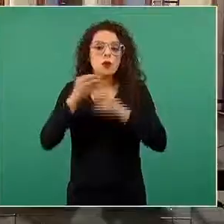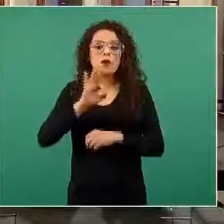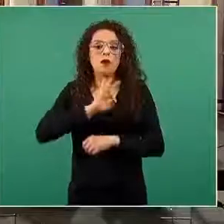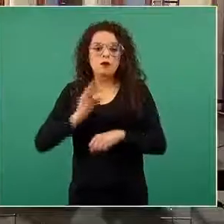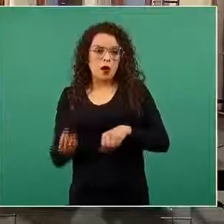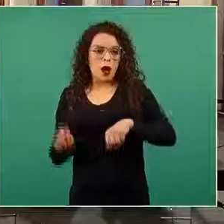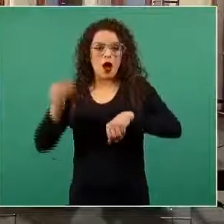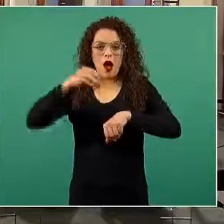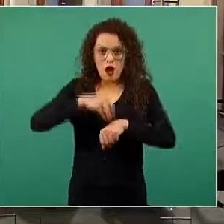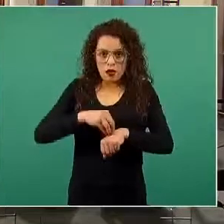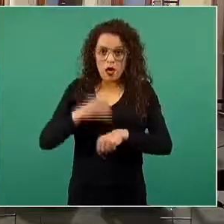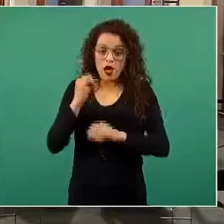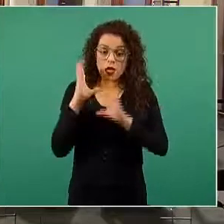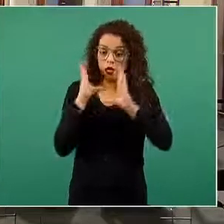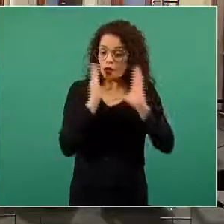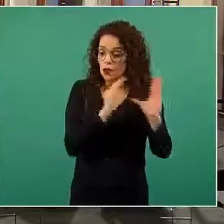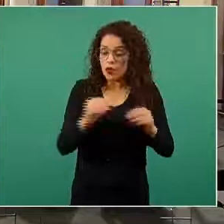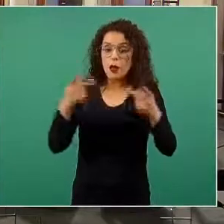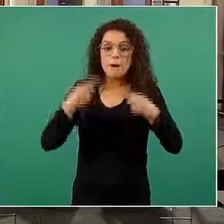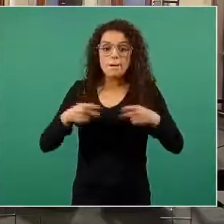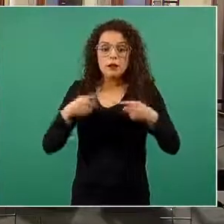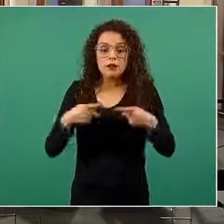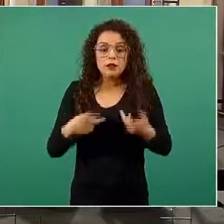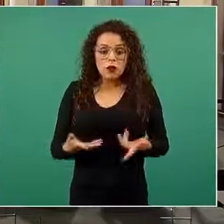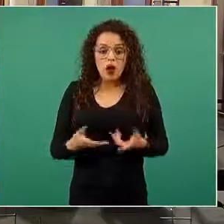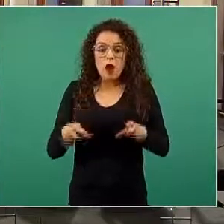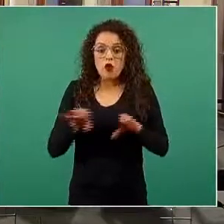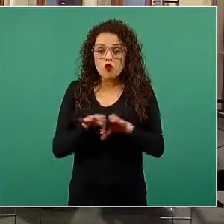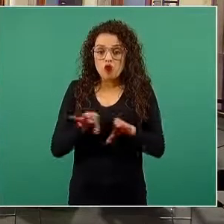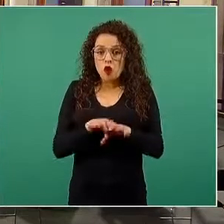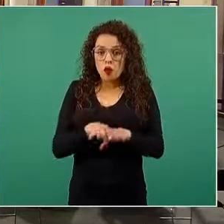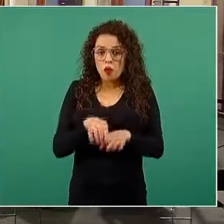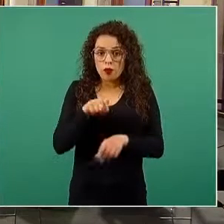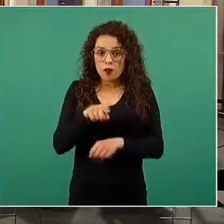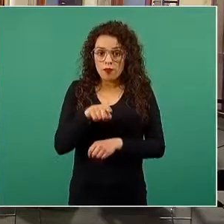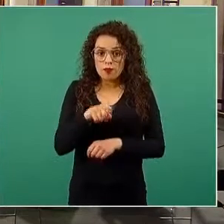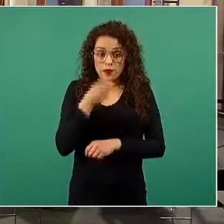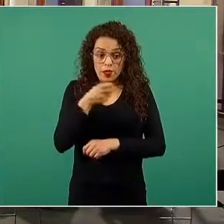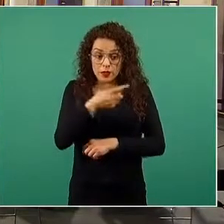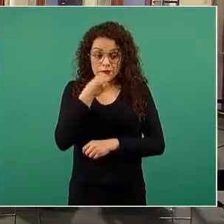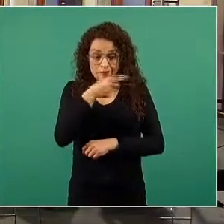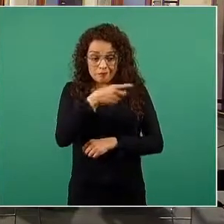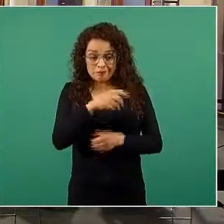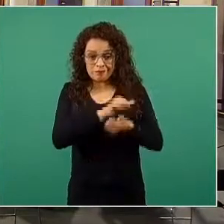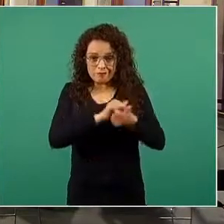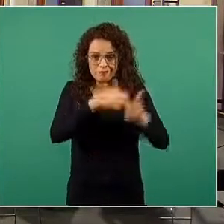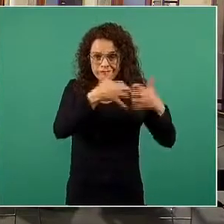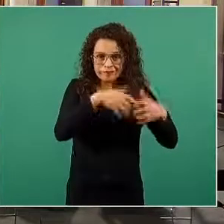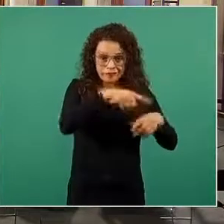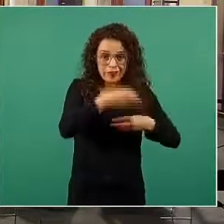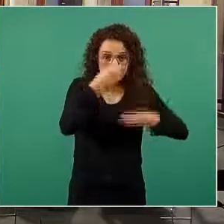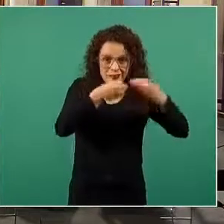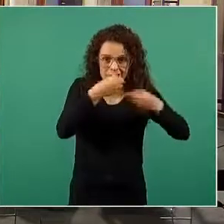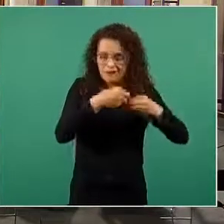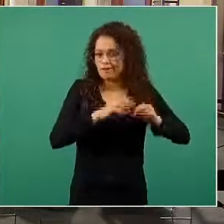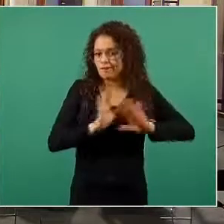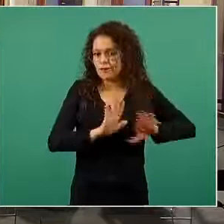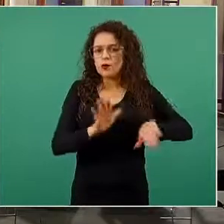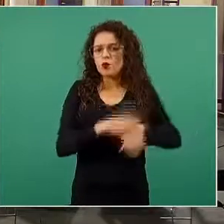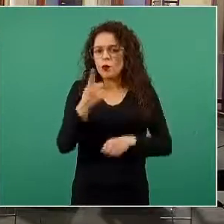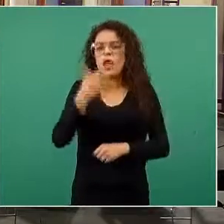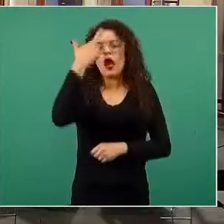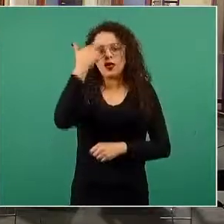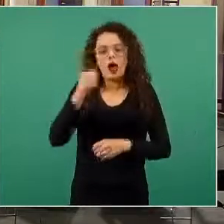y además se le enseña a la población que el alimento procesado no es lo ideal. Entonces, se maneja, insisto, desde